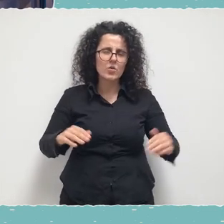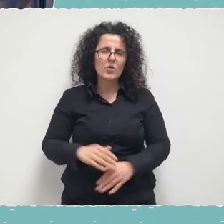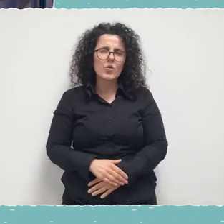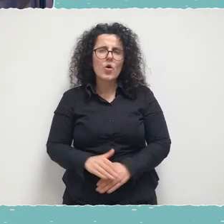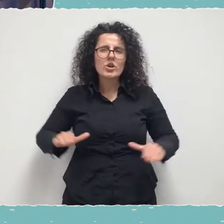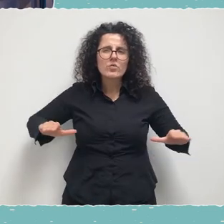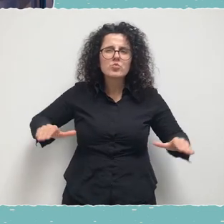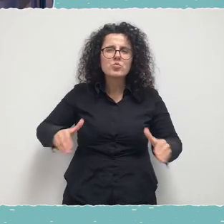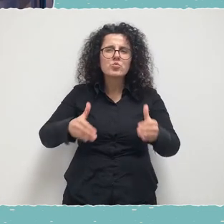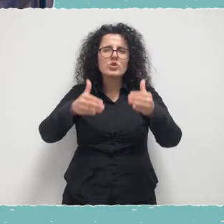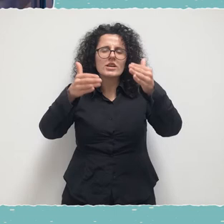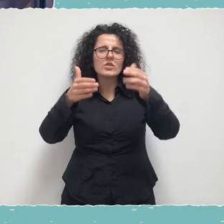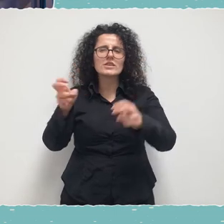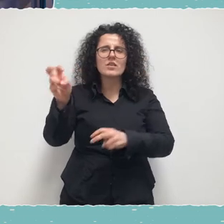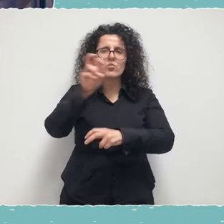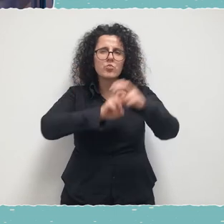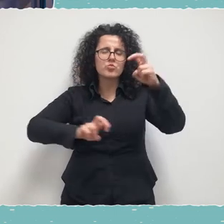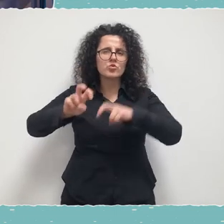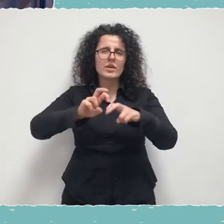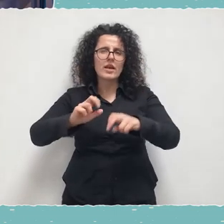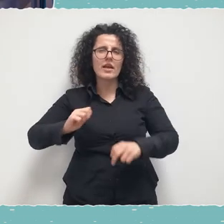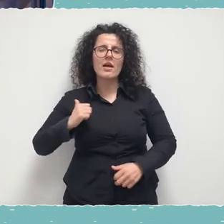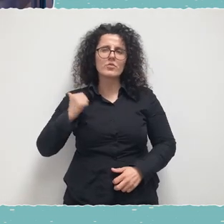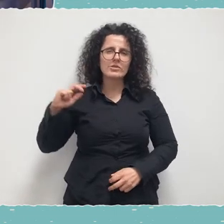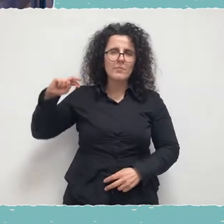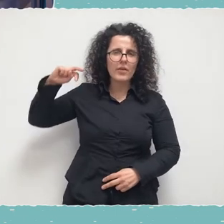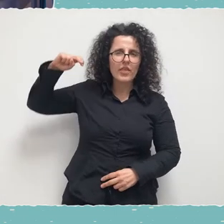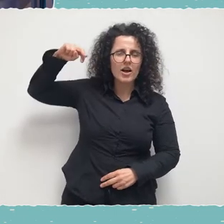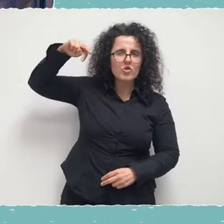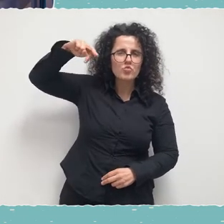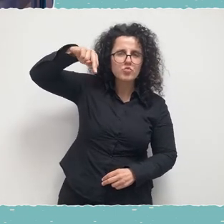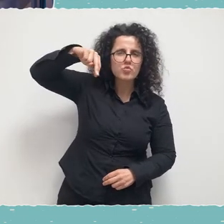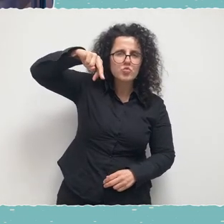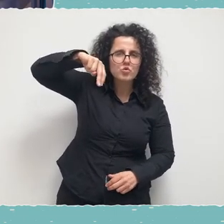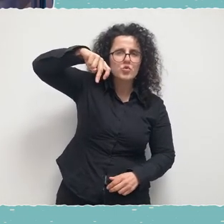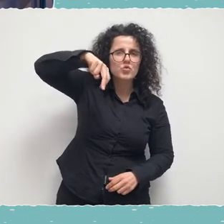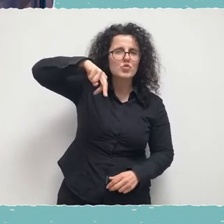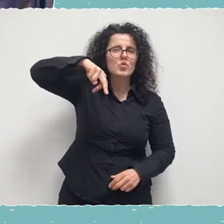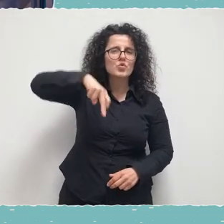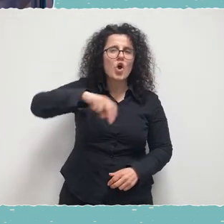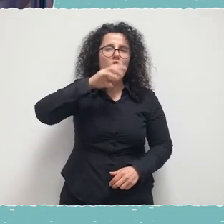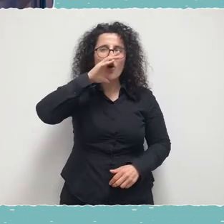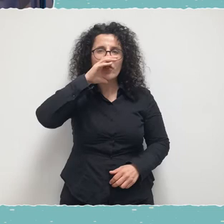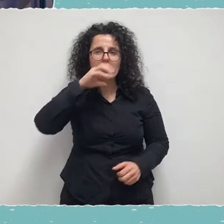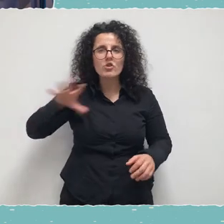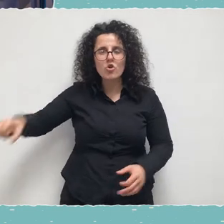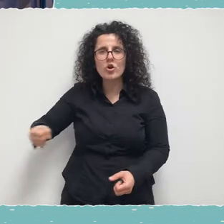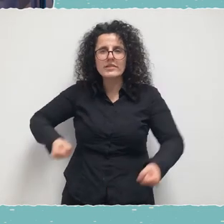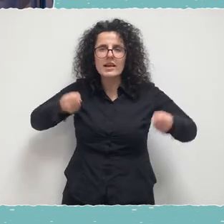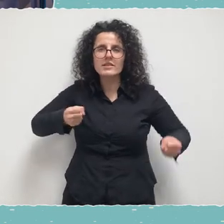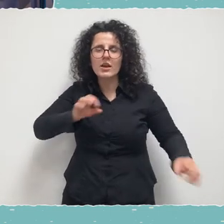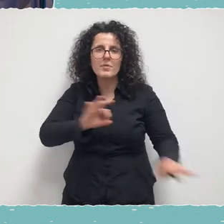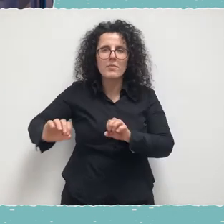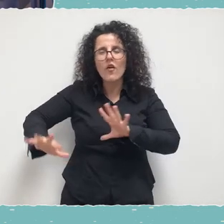subiu ata o tellado. Buscou a chimenea e comezou a baixar. Pero